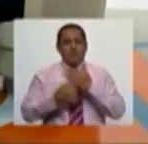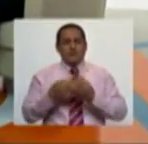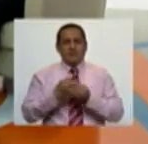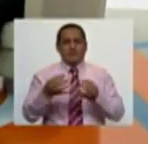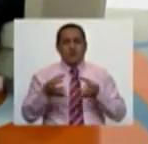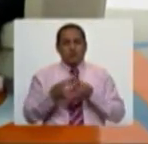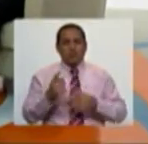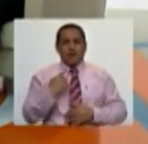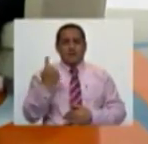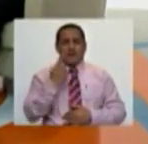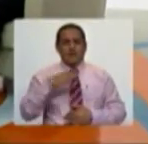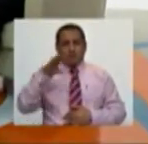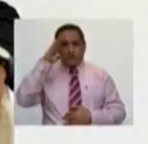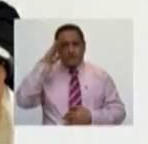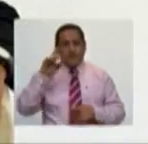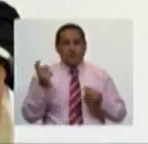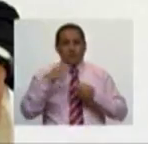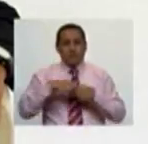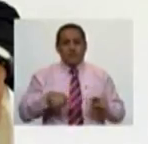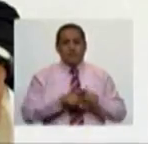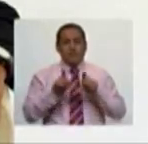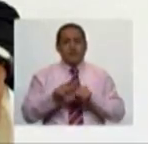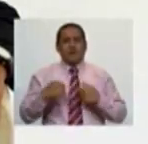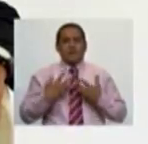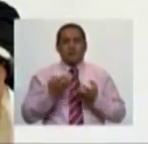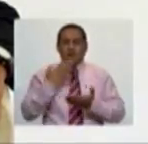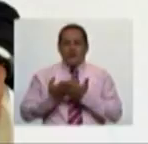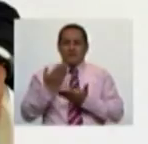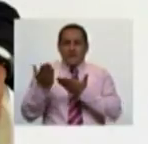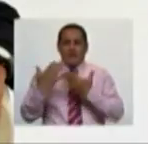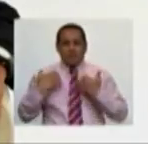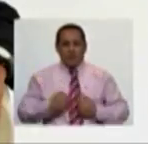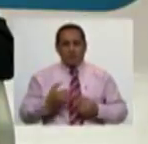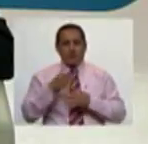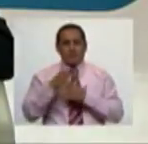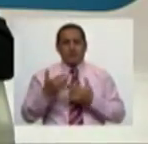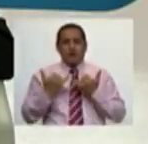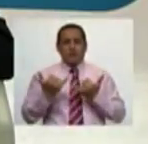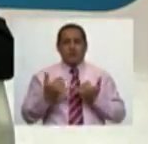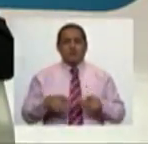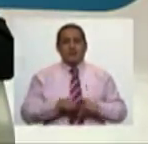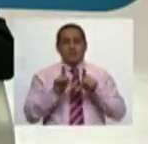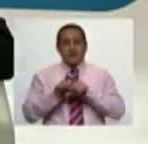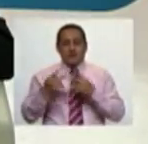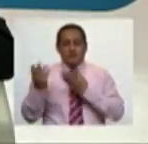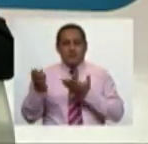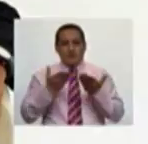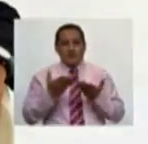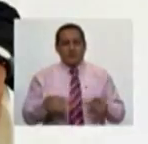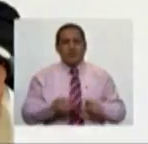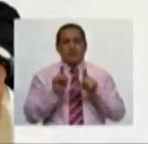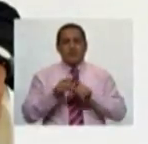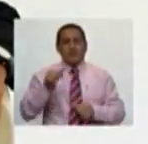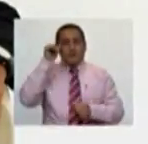un desafío de todas las instituciones, la policía incluida también. Queremos agradecerle entonces por su participación al doctor Dávila en